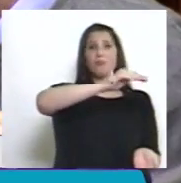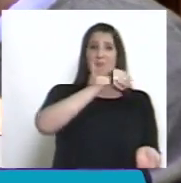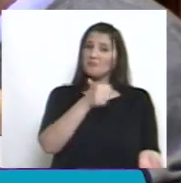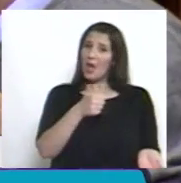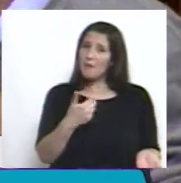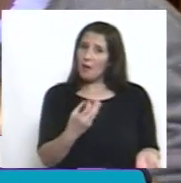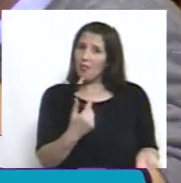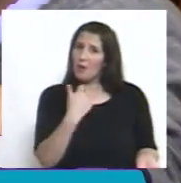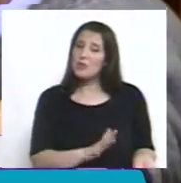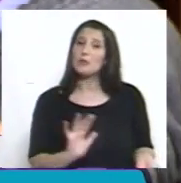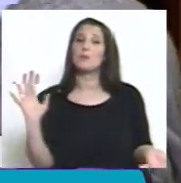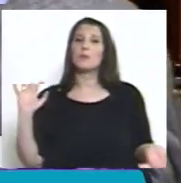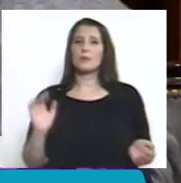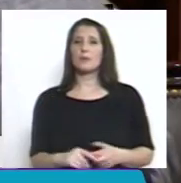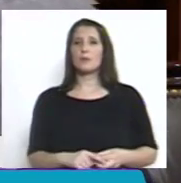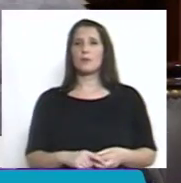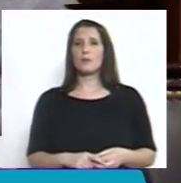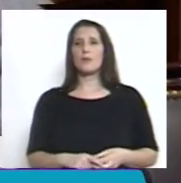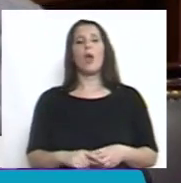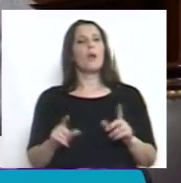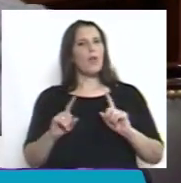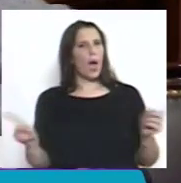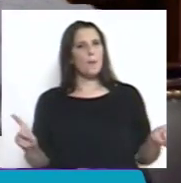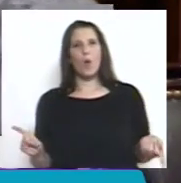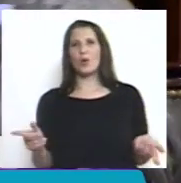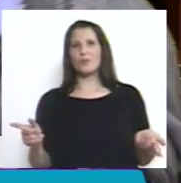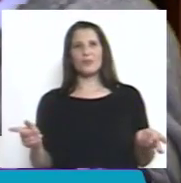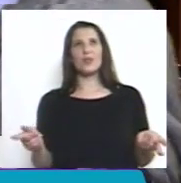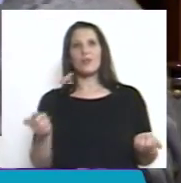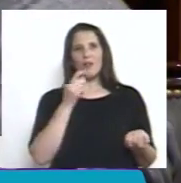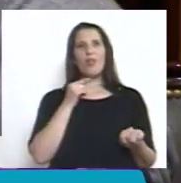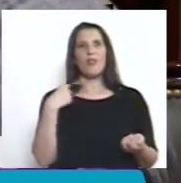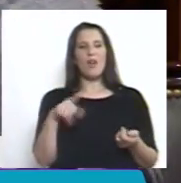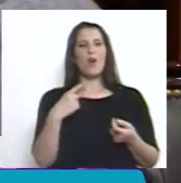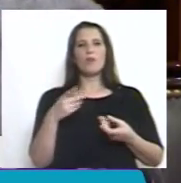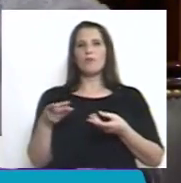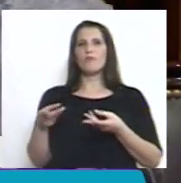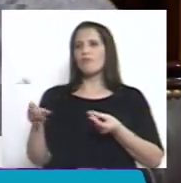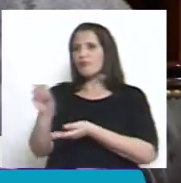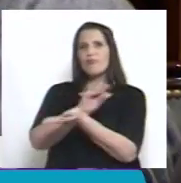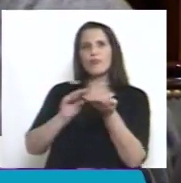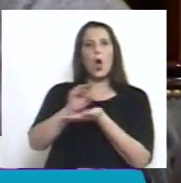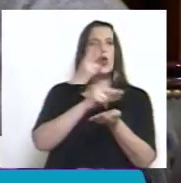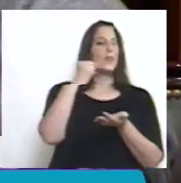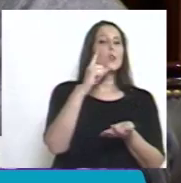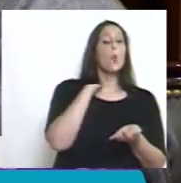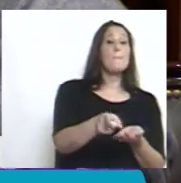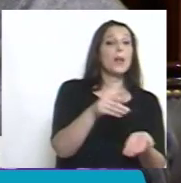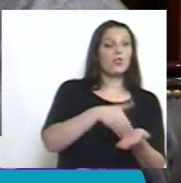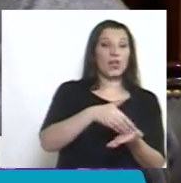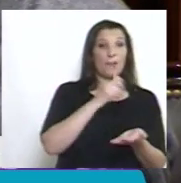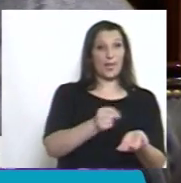cambiando la tónica. Pero tampoco eso alcanzó. Entonces hubo que financiarse 900.000 millones de pesos con